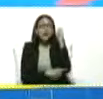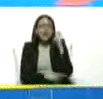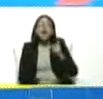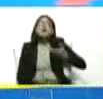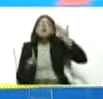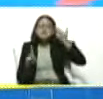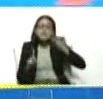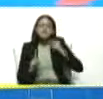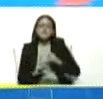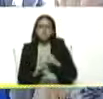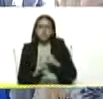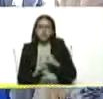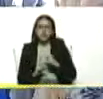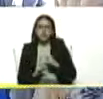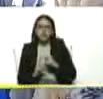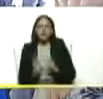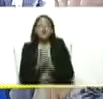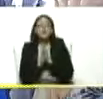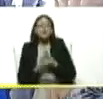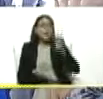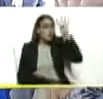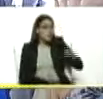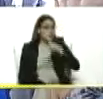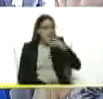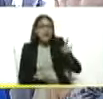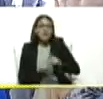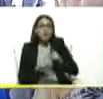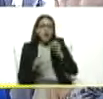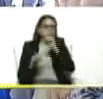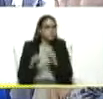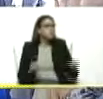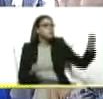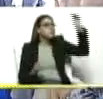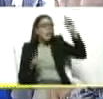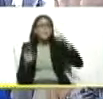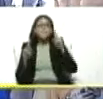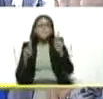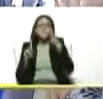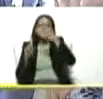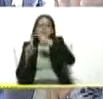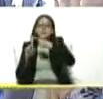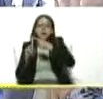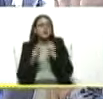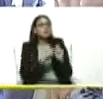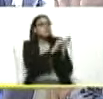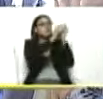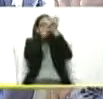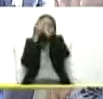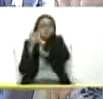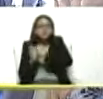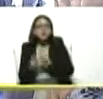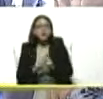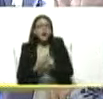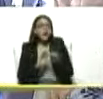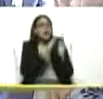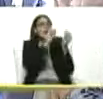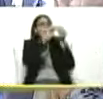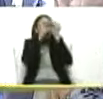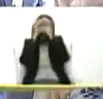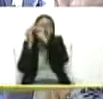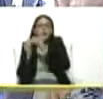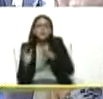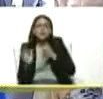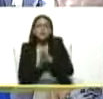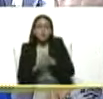vicepresidenta, póngalo en su agenda. La transformación completa del Estado venezolano